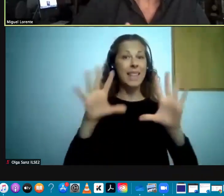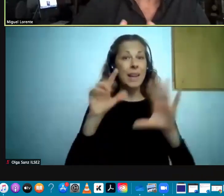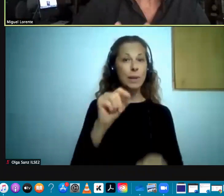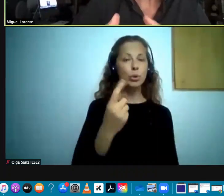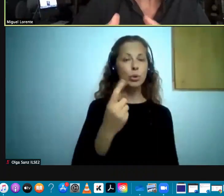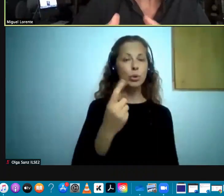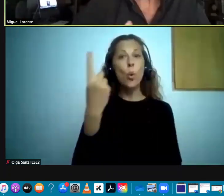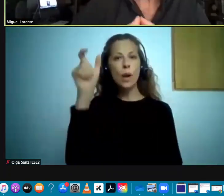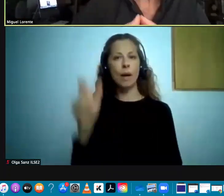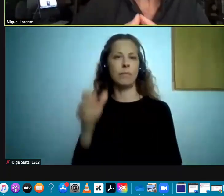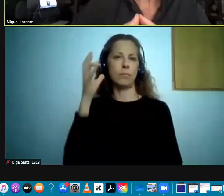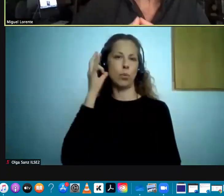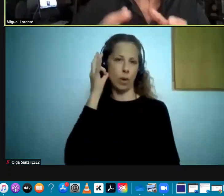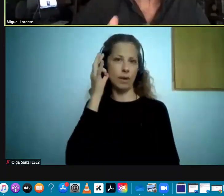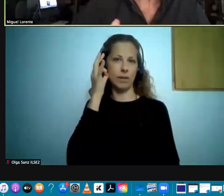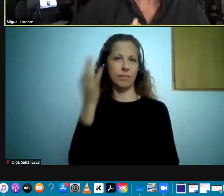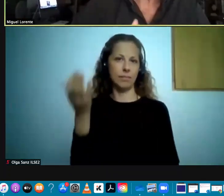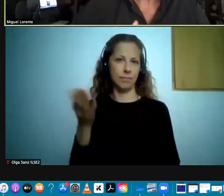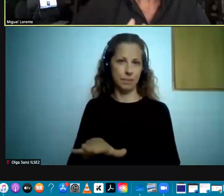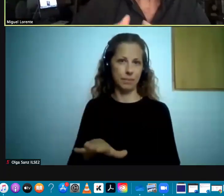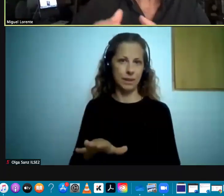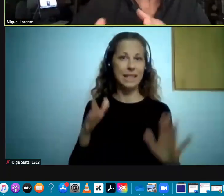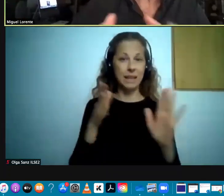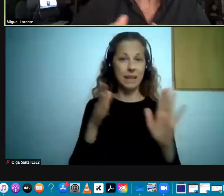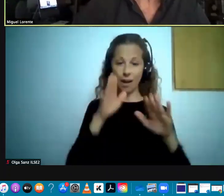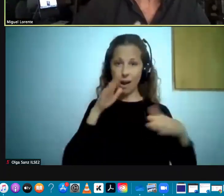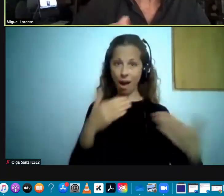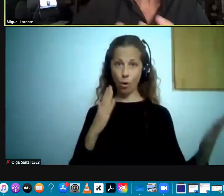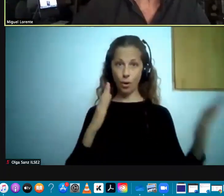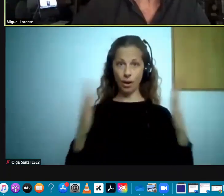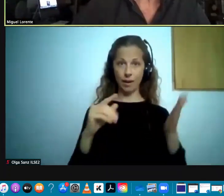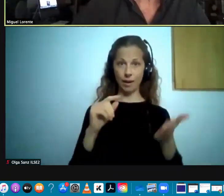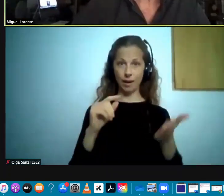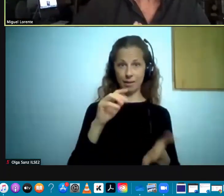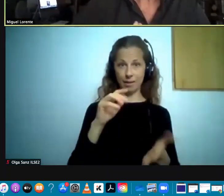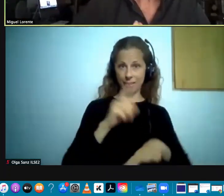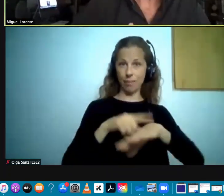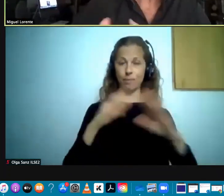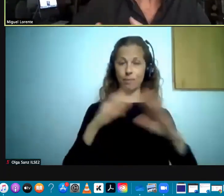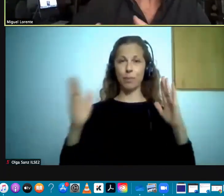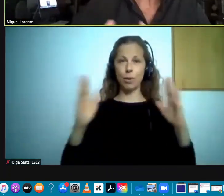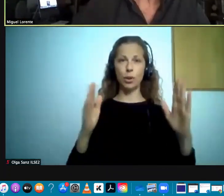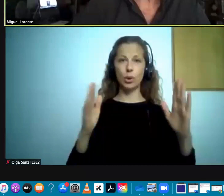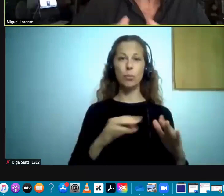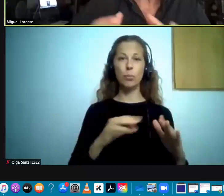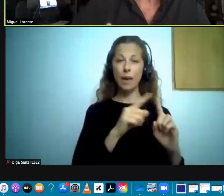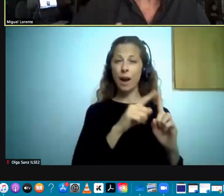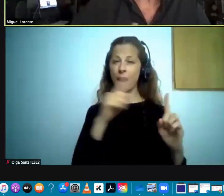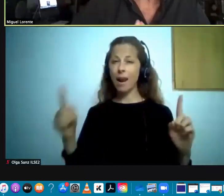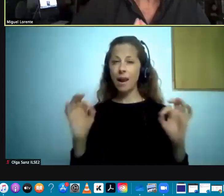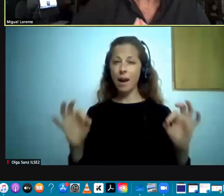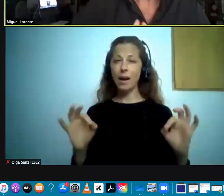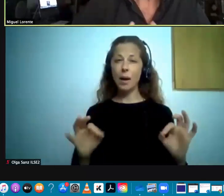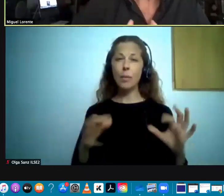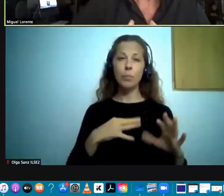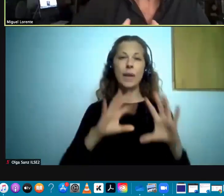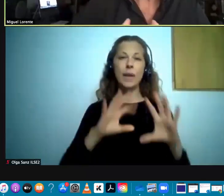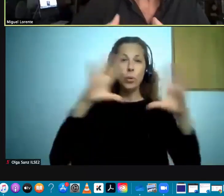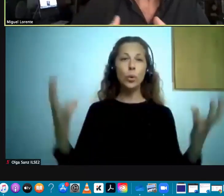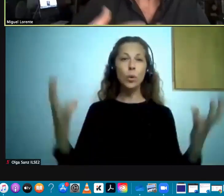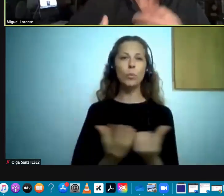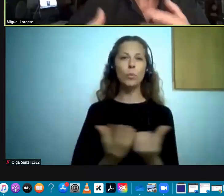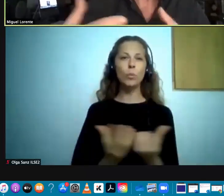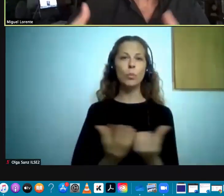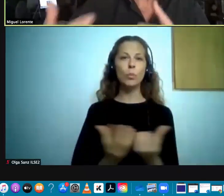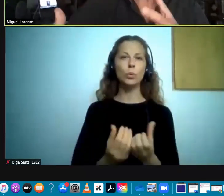que hoy estamos hablando de violencia de género, probablemente pues 6 mujeres, 6, 7 mujeres van a ser asesinadas en algún lugar del